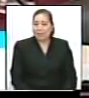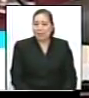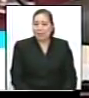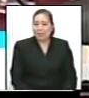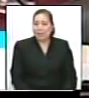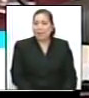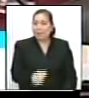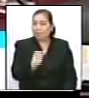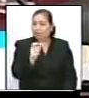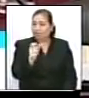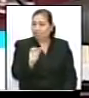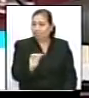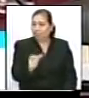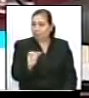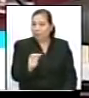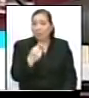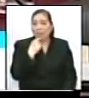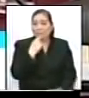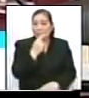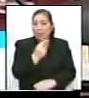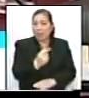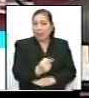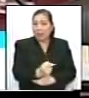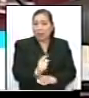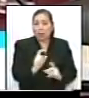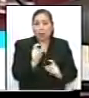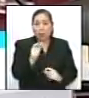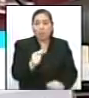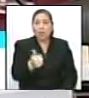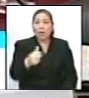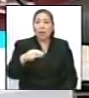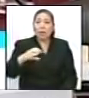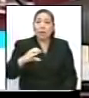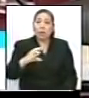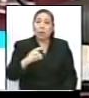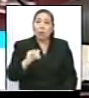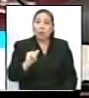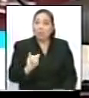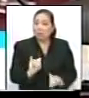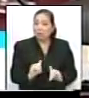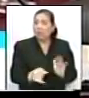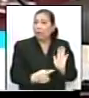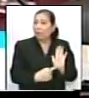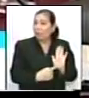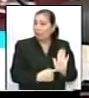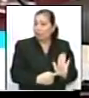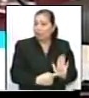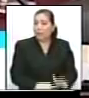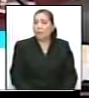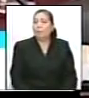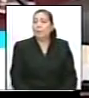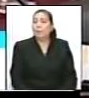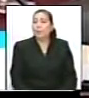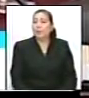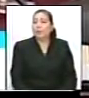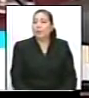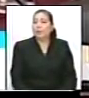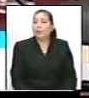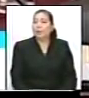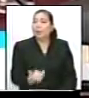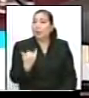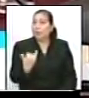La persona que denuncia a la congresista Betty Ananculí ha quedado demostrado en